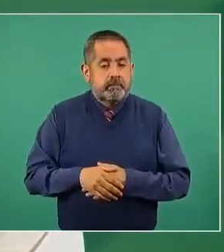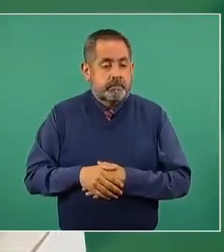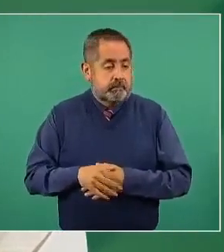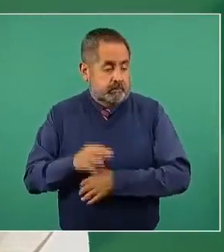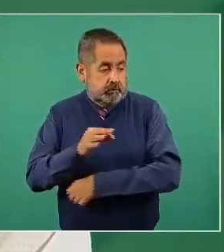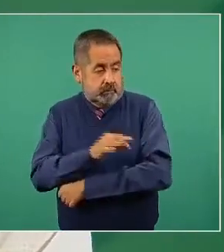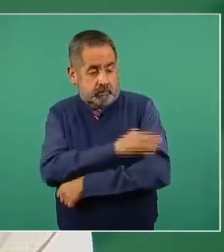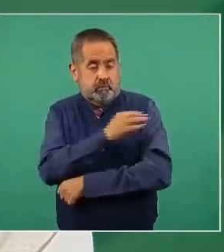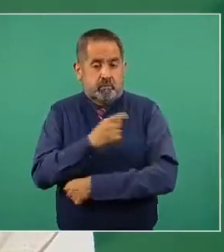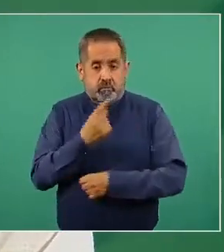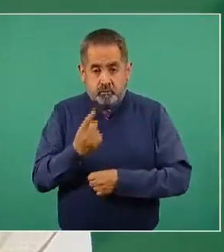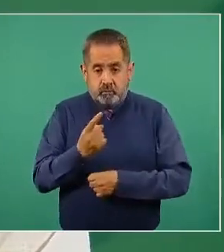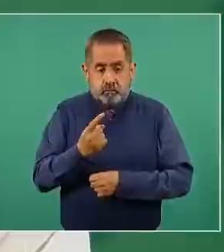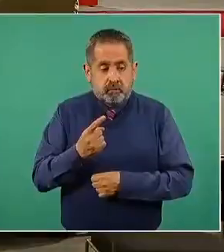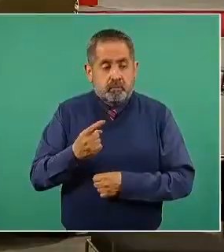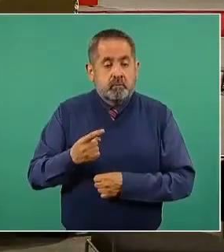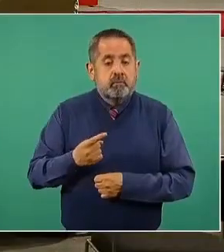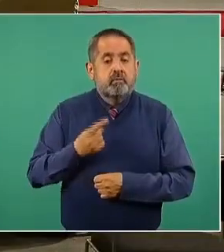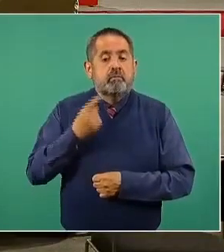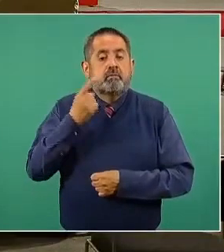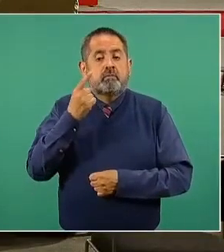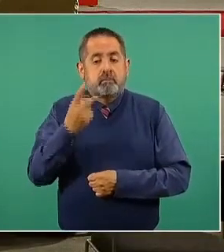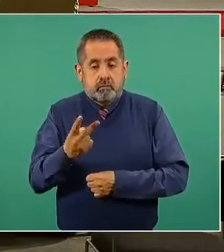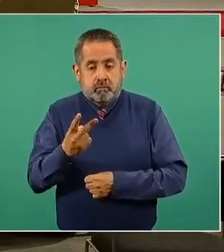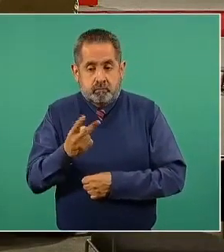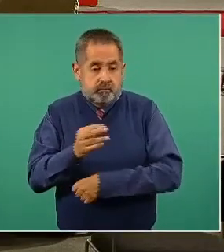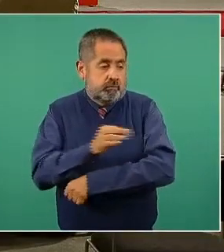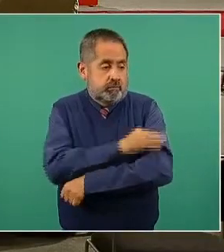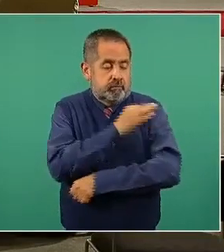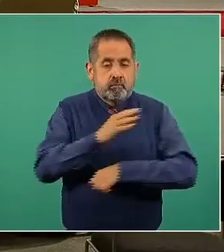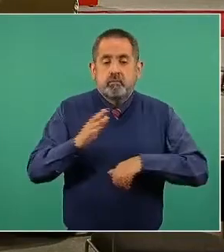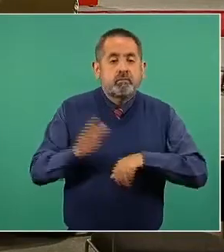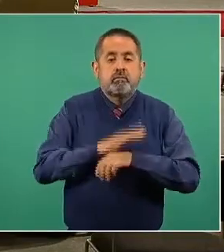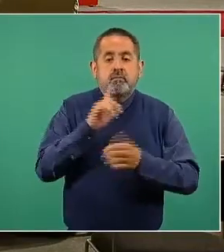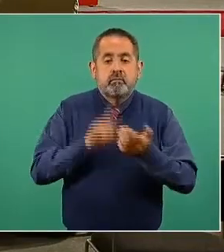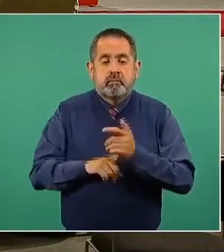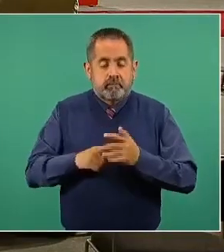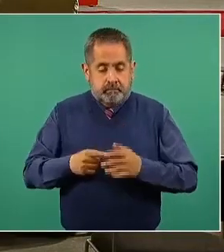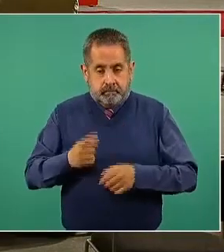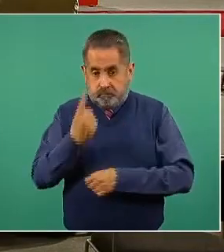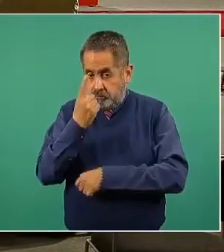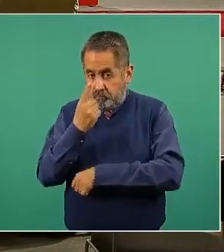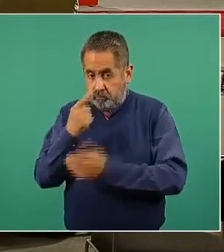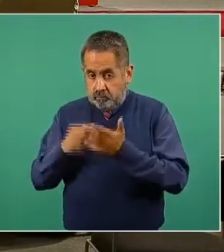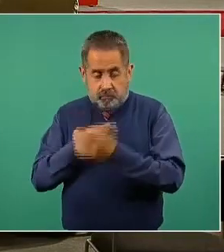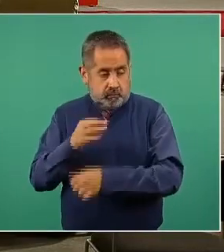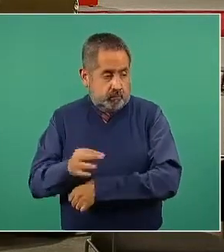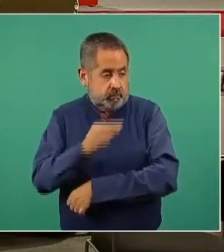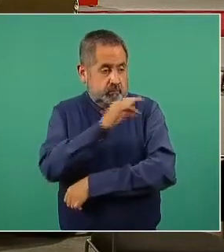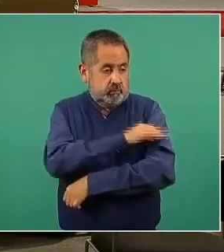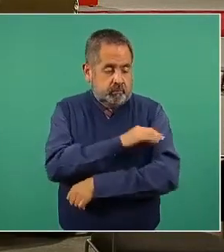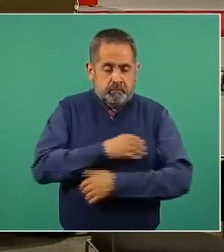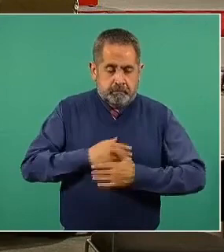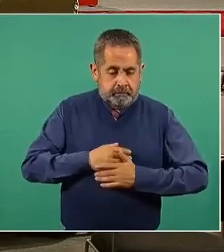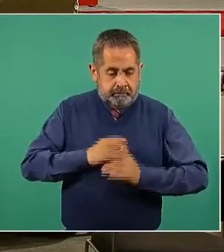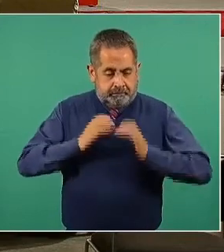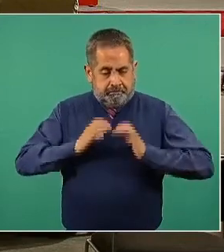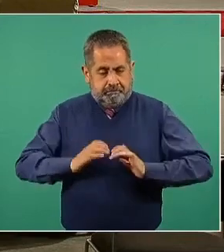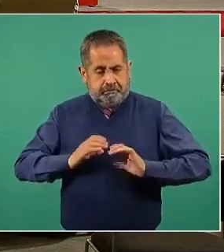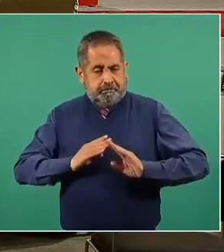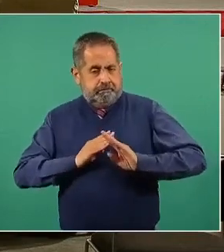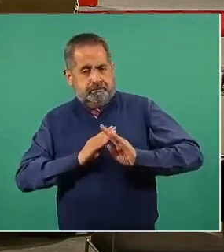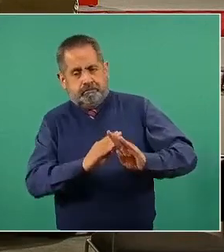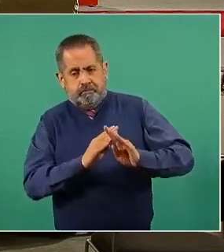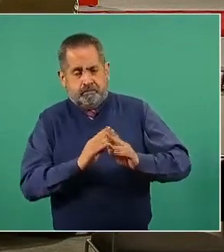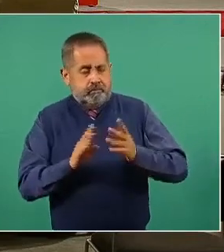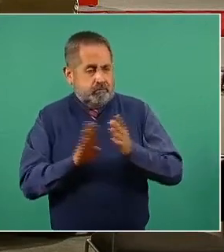una dosis es porque la naturaleza de la respuesta inmune, la respuesta de defensas ante la vacunación y potencialmente